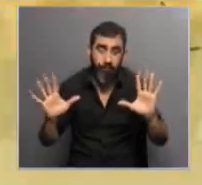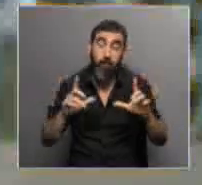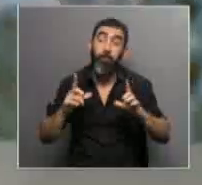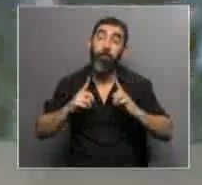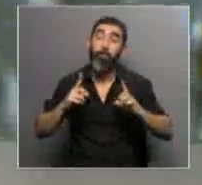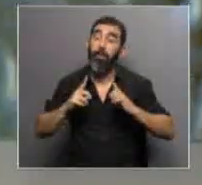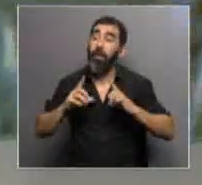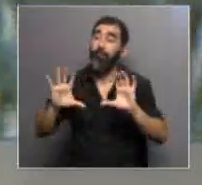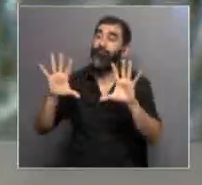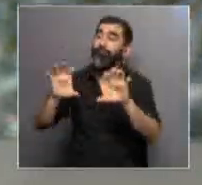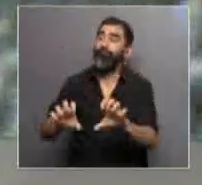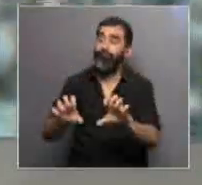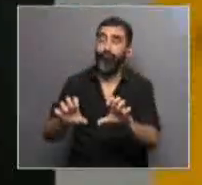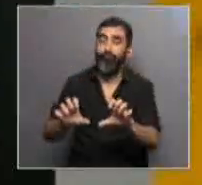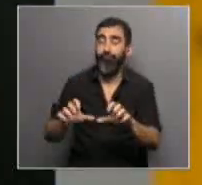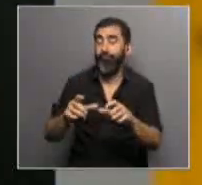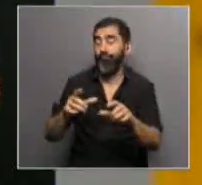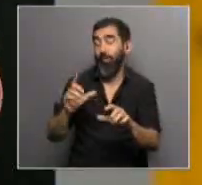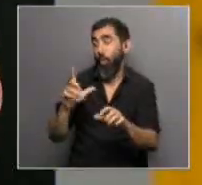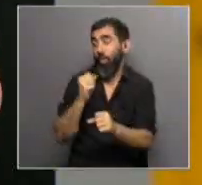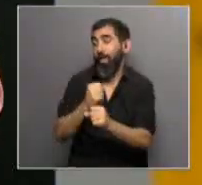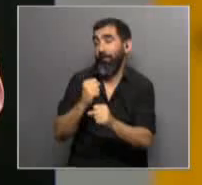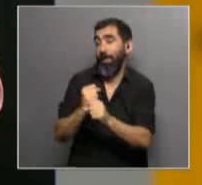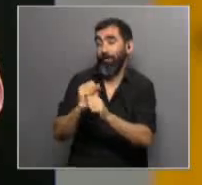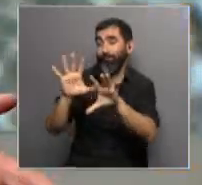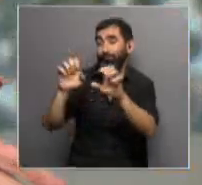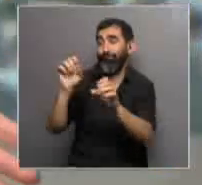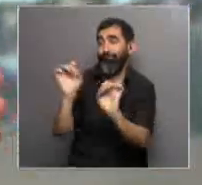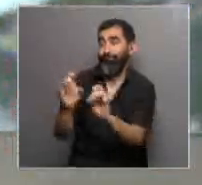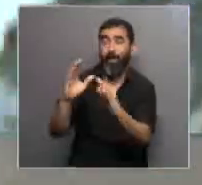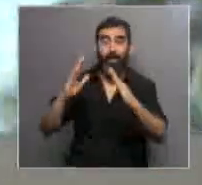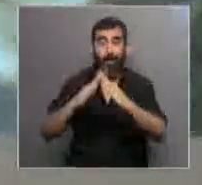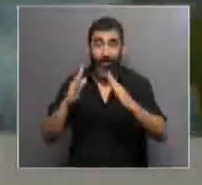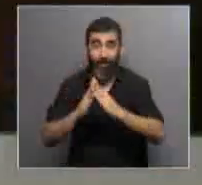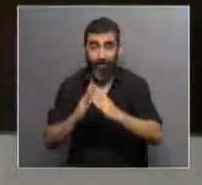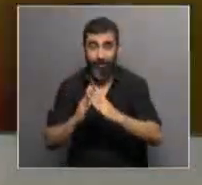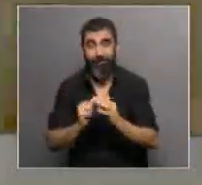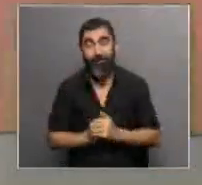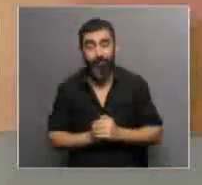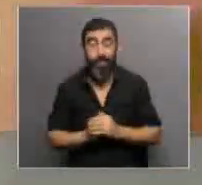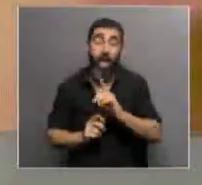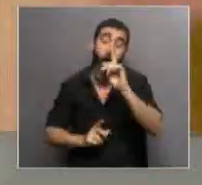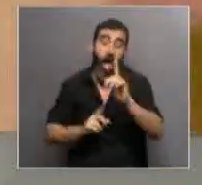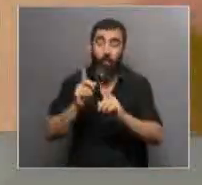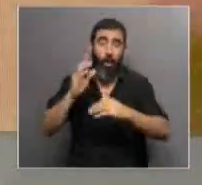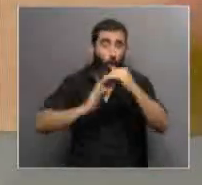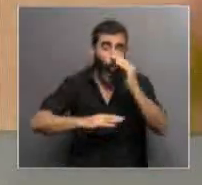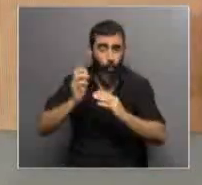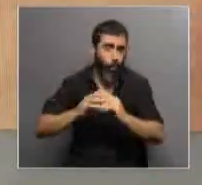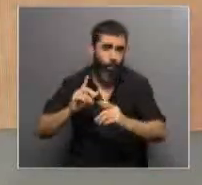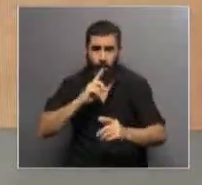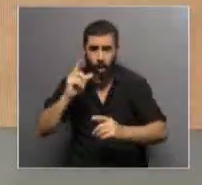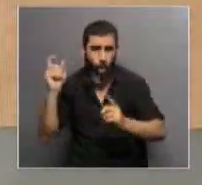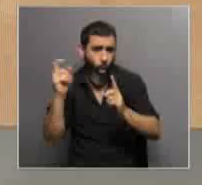ahorraron el trabajo administrativo que tenía que ordenar la demolición algunas más reconstruye porque hasta en mil dólares en